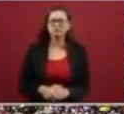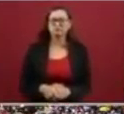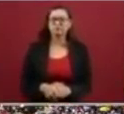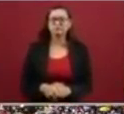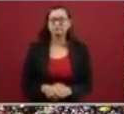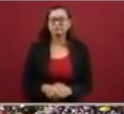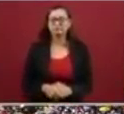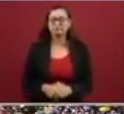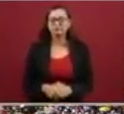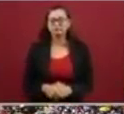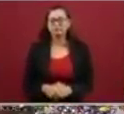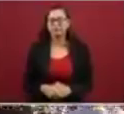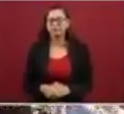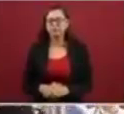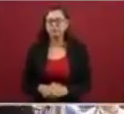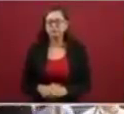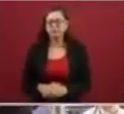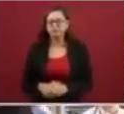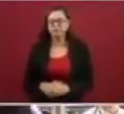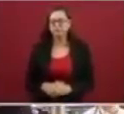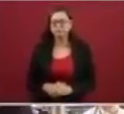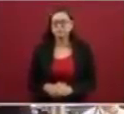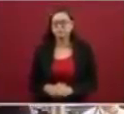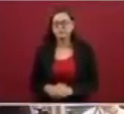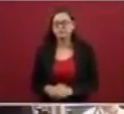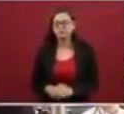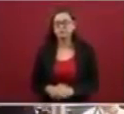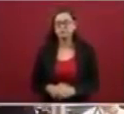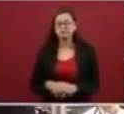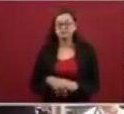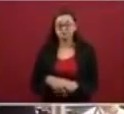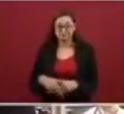Y quedarán en este mismo año